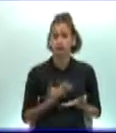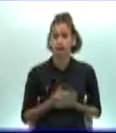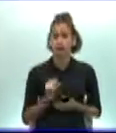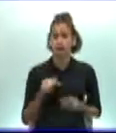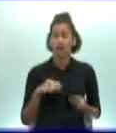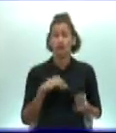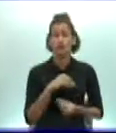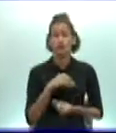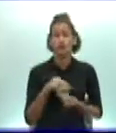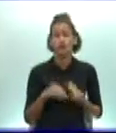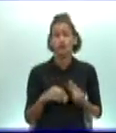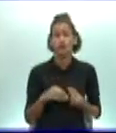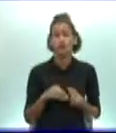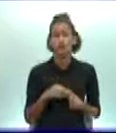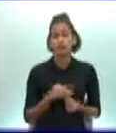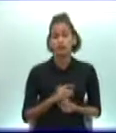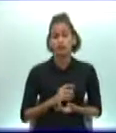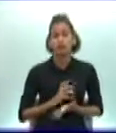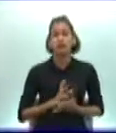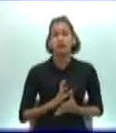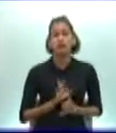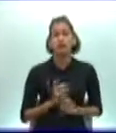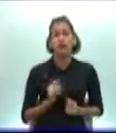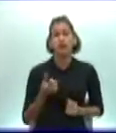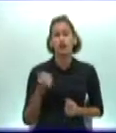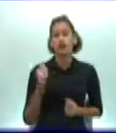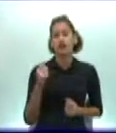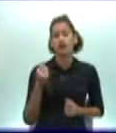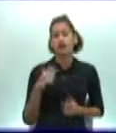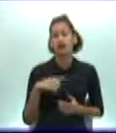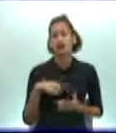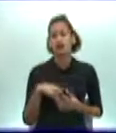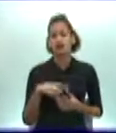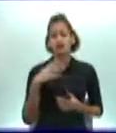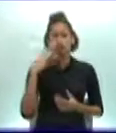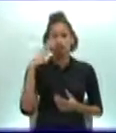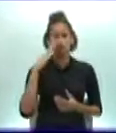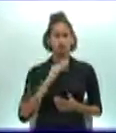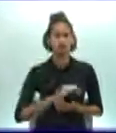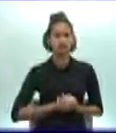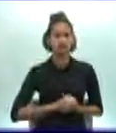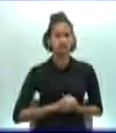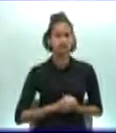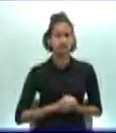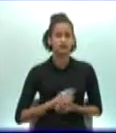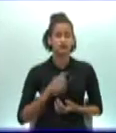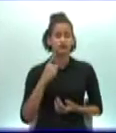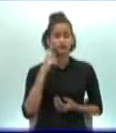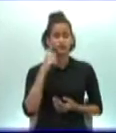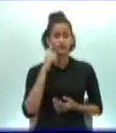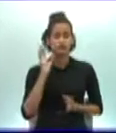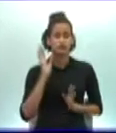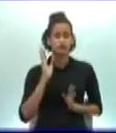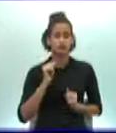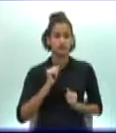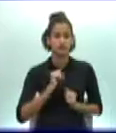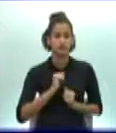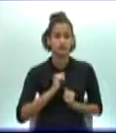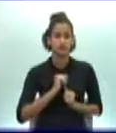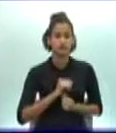y transformaciones no escapa el archipiélago cubano. Presten atención a lo que le comentaré.